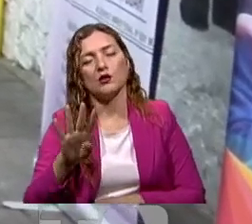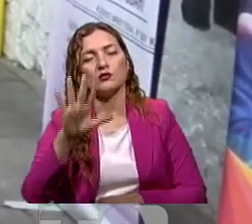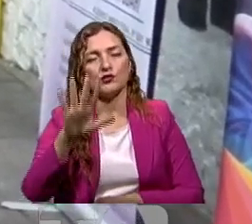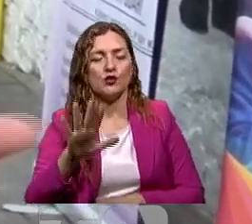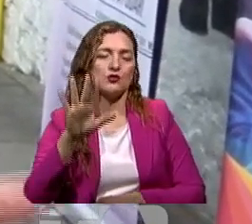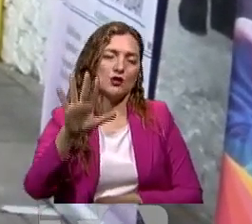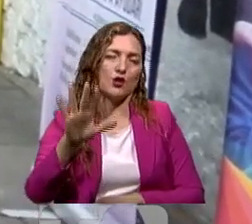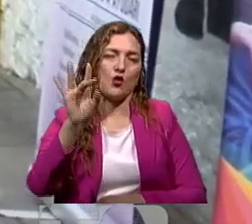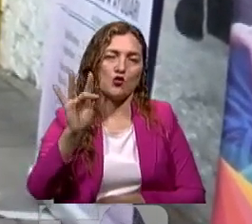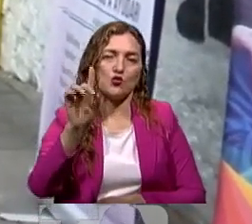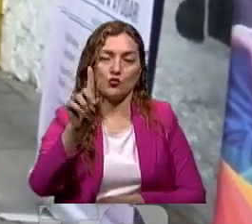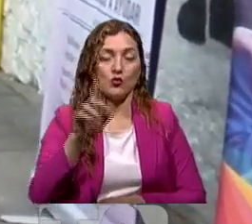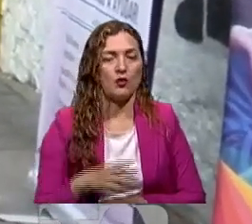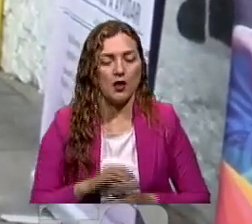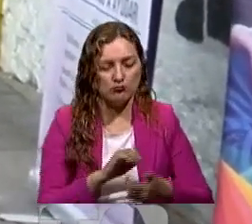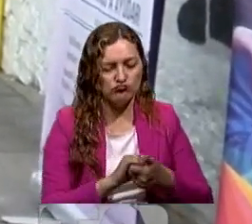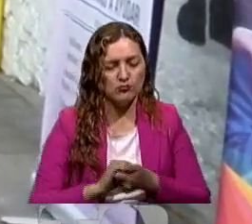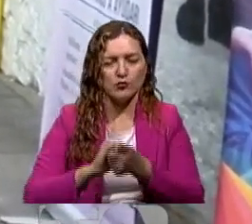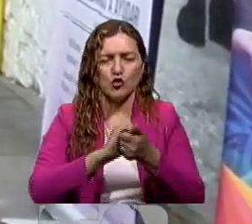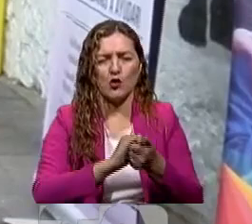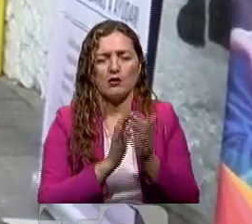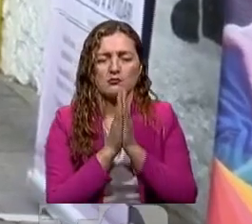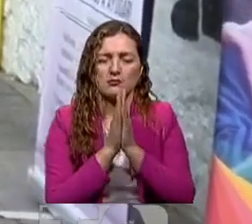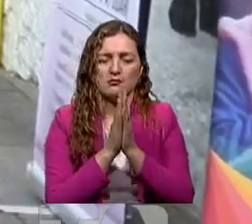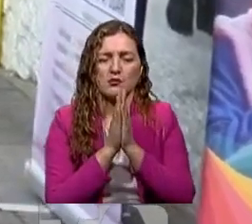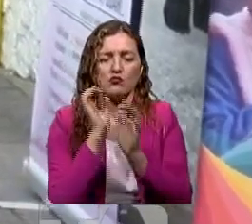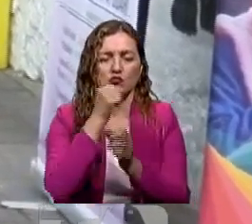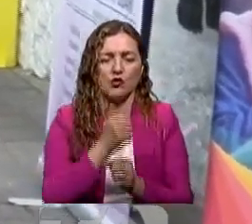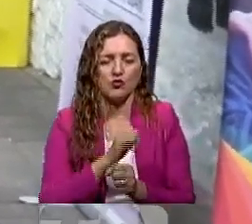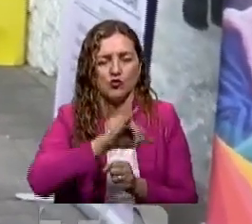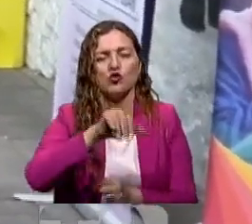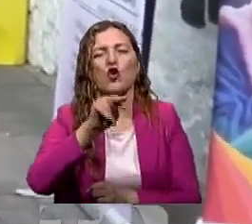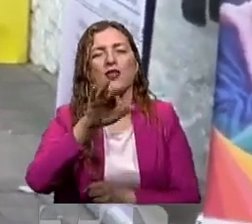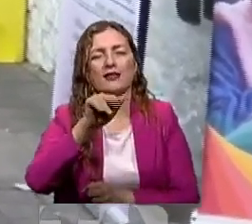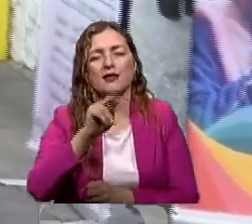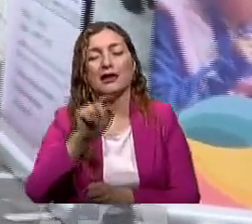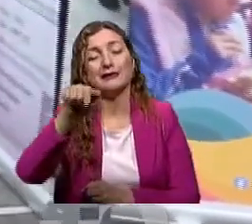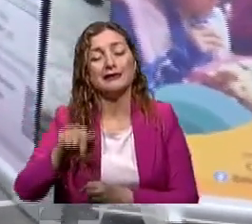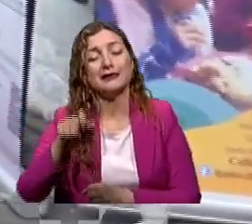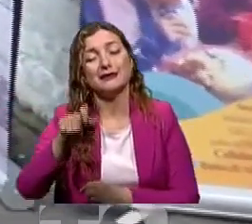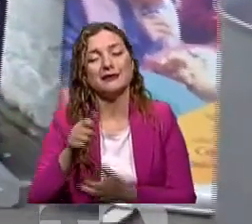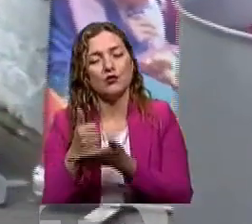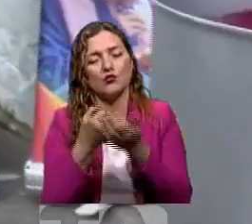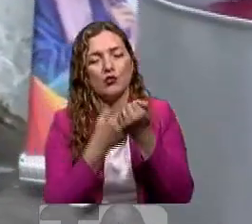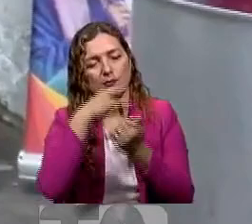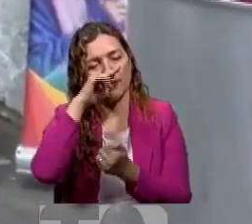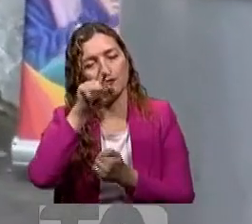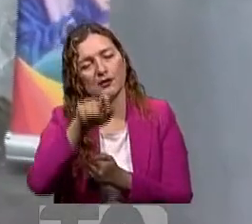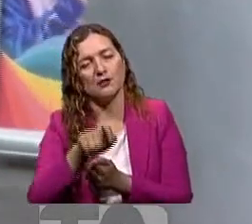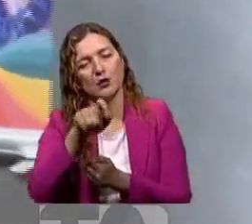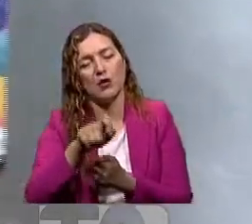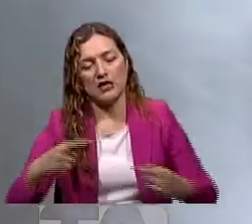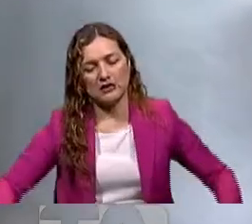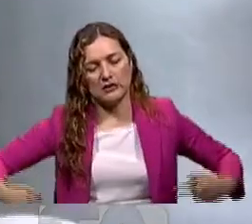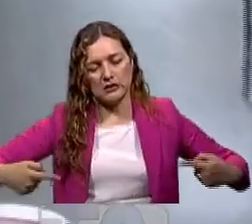2545-581. La solidaridad le hace un llamado. Fundación Jonathan necesita de su apoyo. Tenemos niños que necesitan sillas